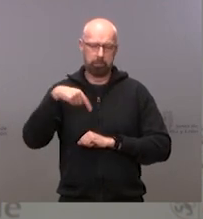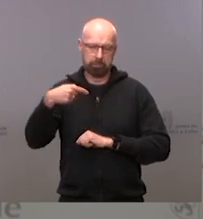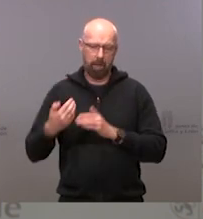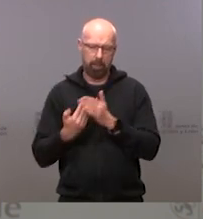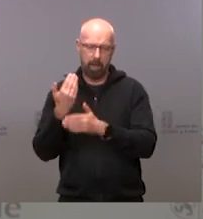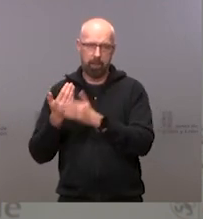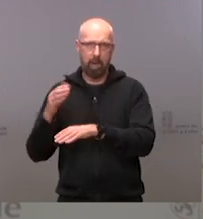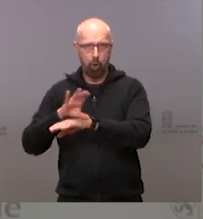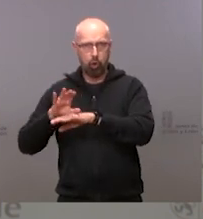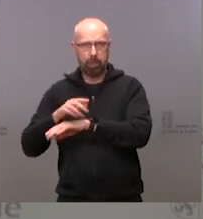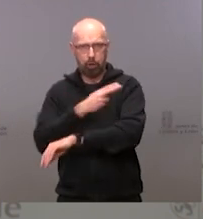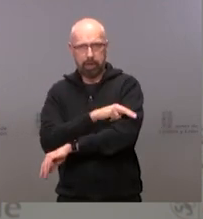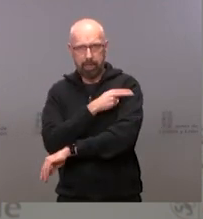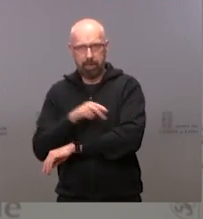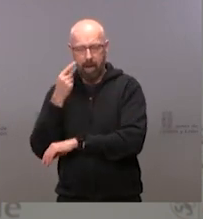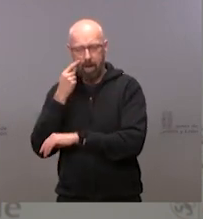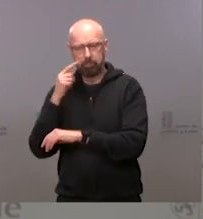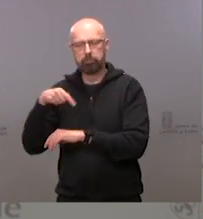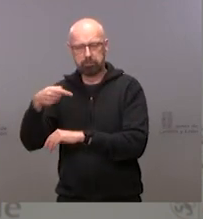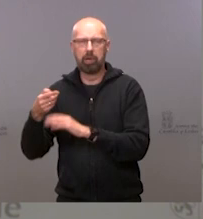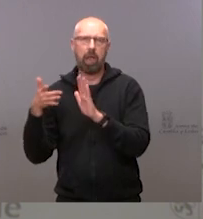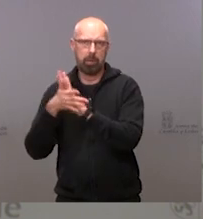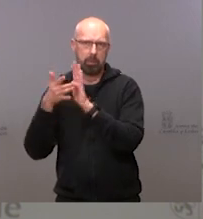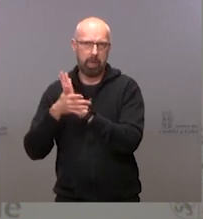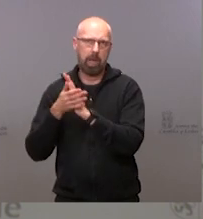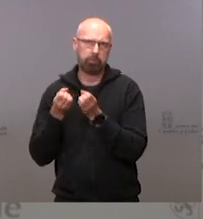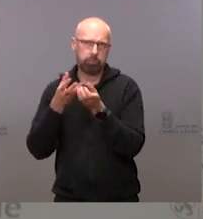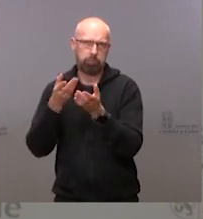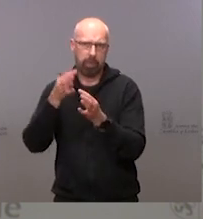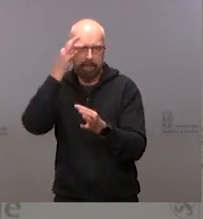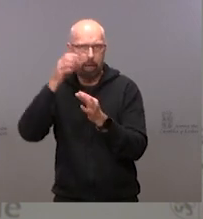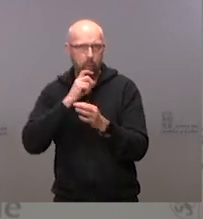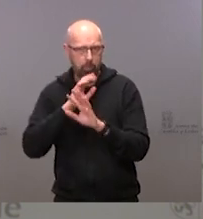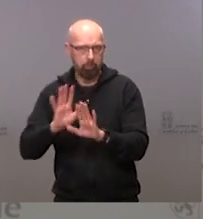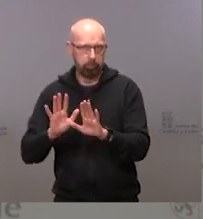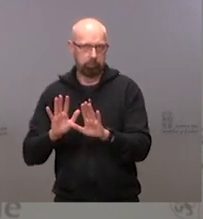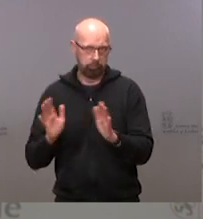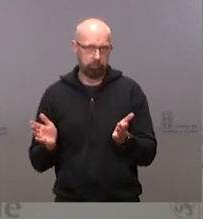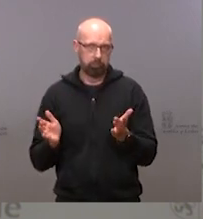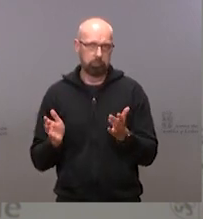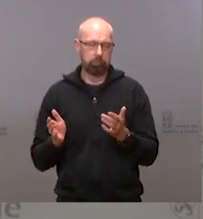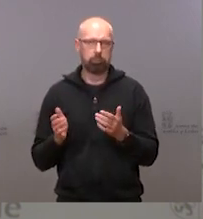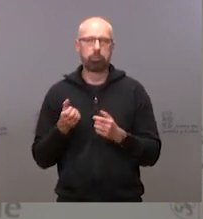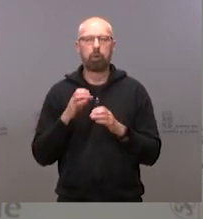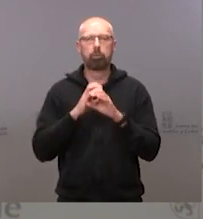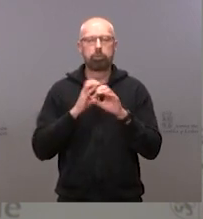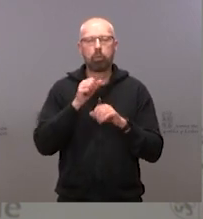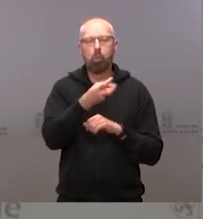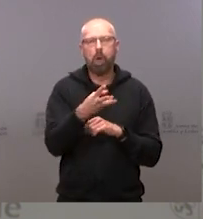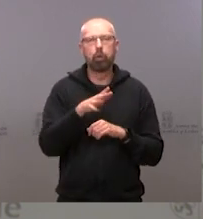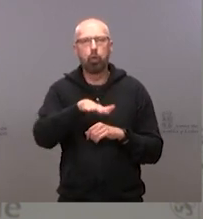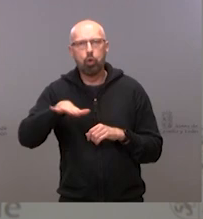consejero de sanidad explique e informe de todo el detalle el número de unidades móviles